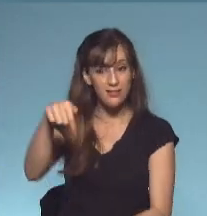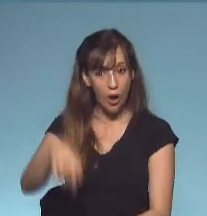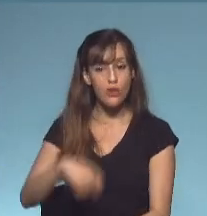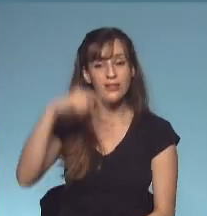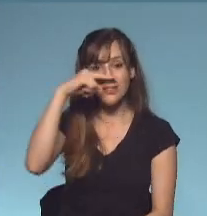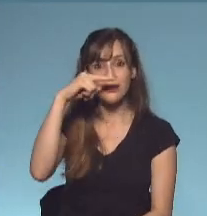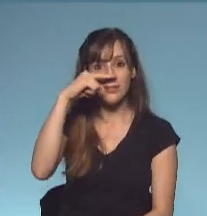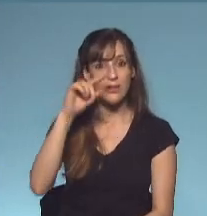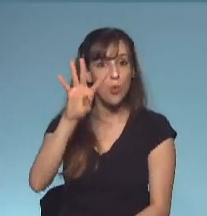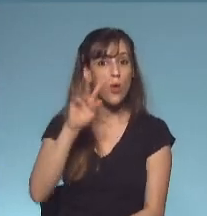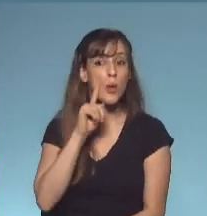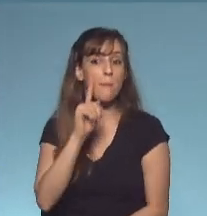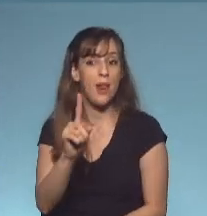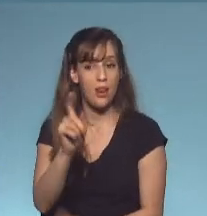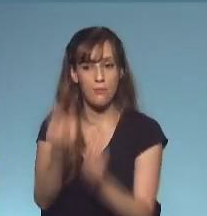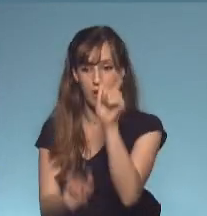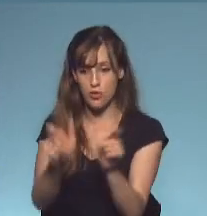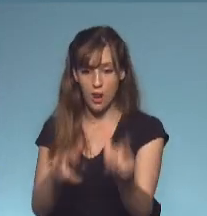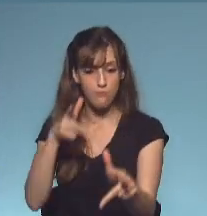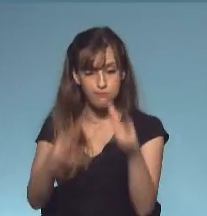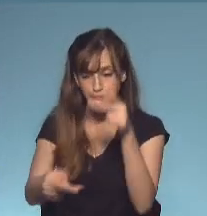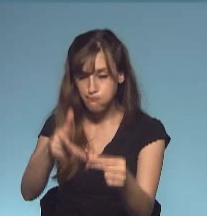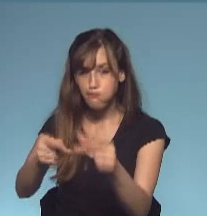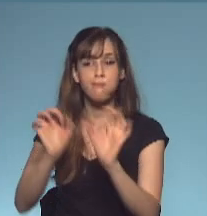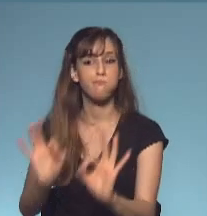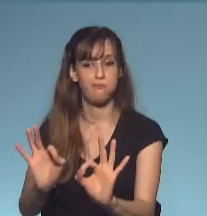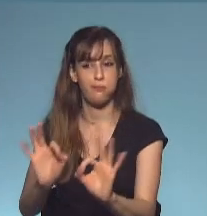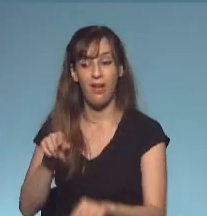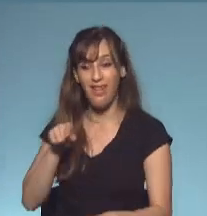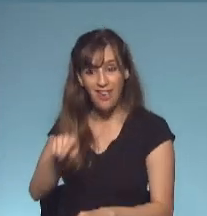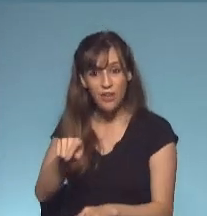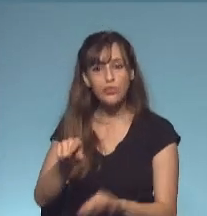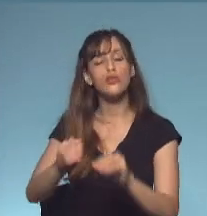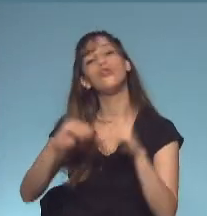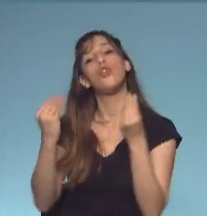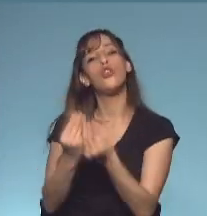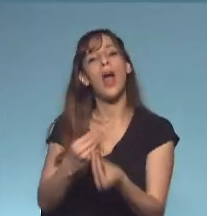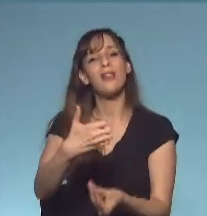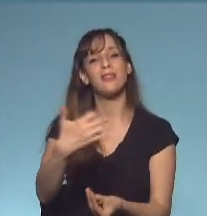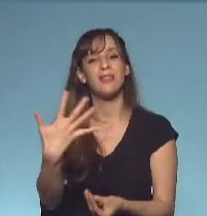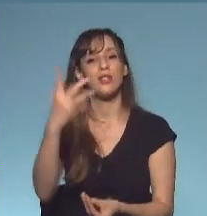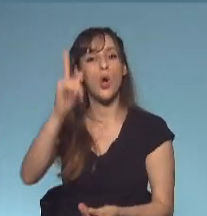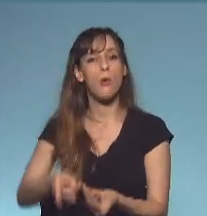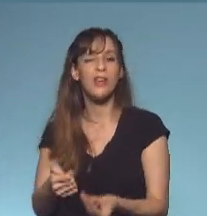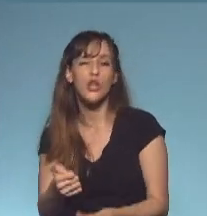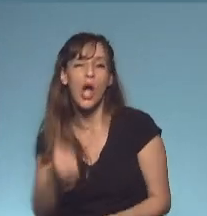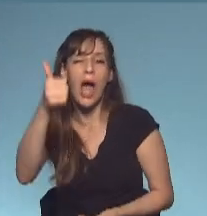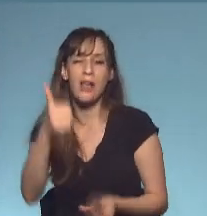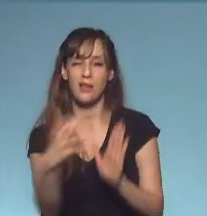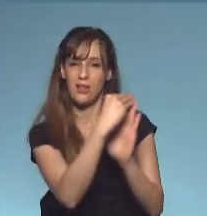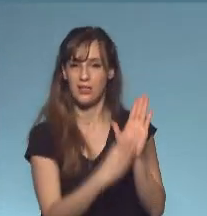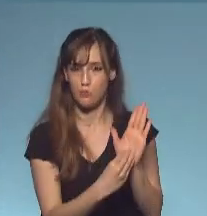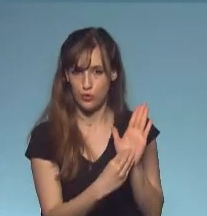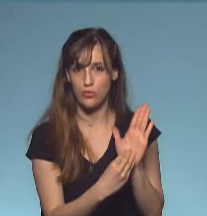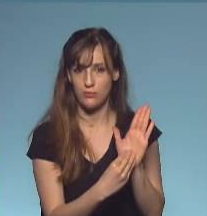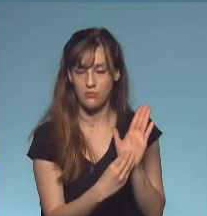764.000 vacunados. Eso es cerca del 65% del total de los inscriptos. Mayores